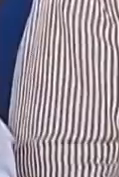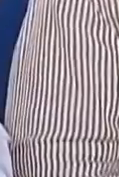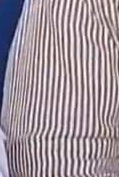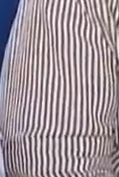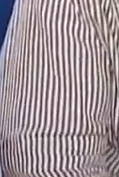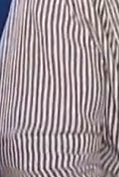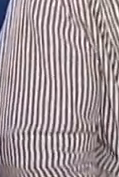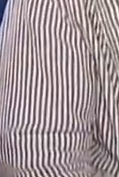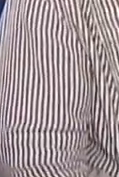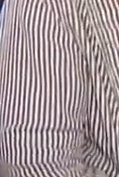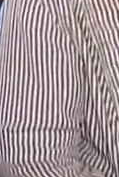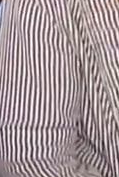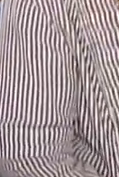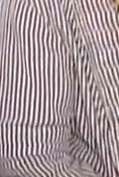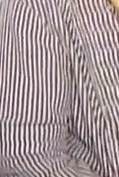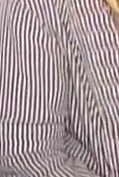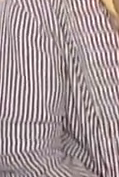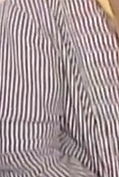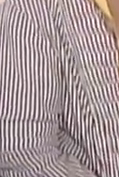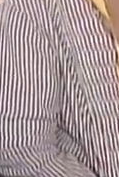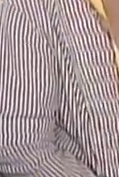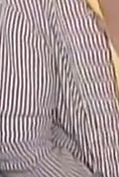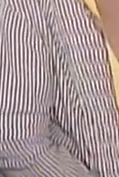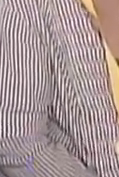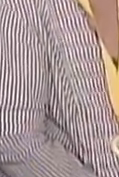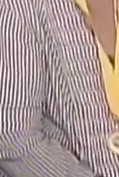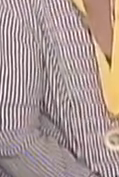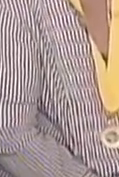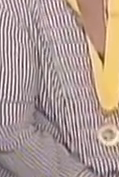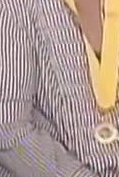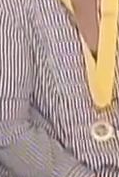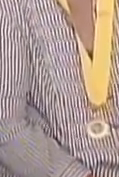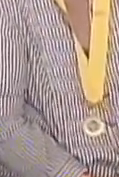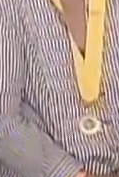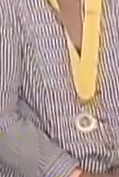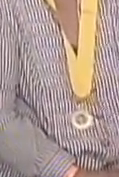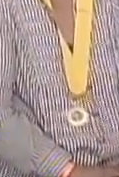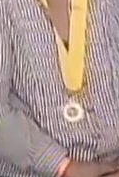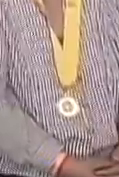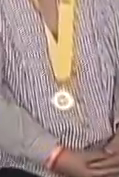Hace semanas atrás conocimos del surgimiento de